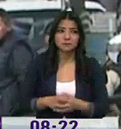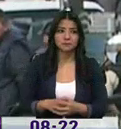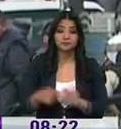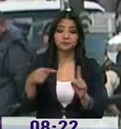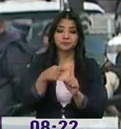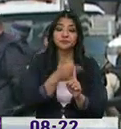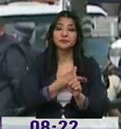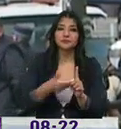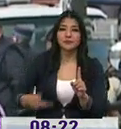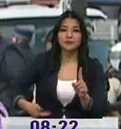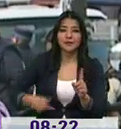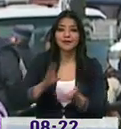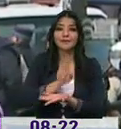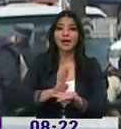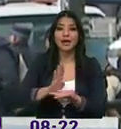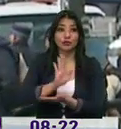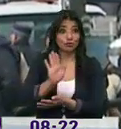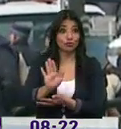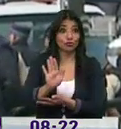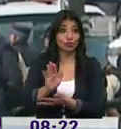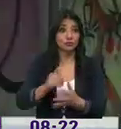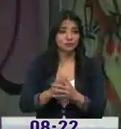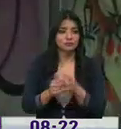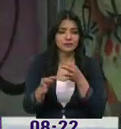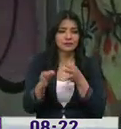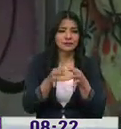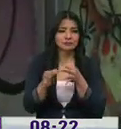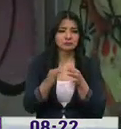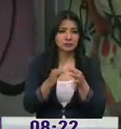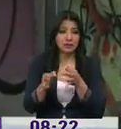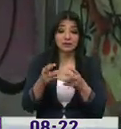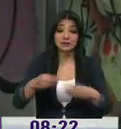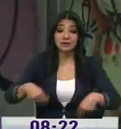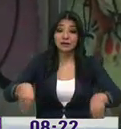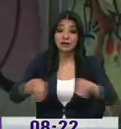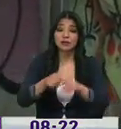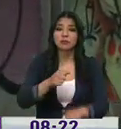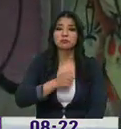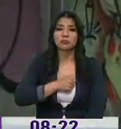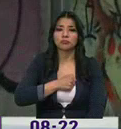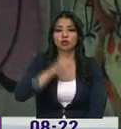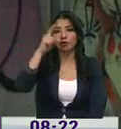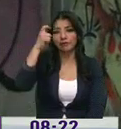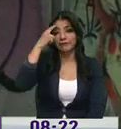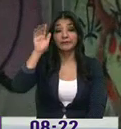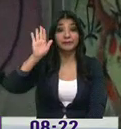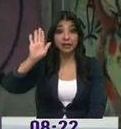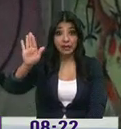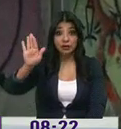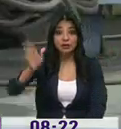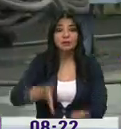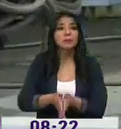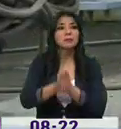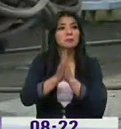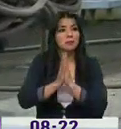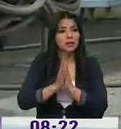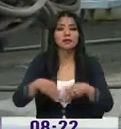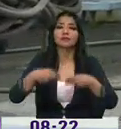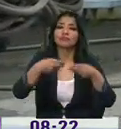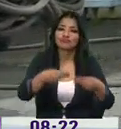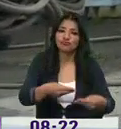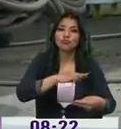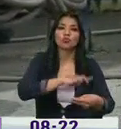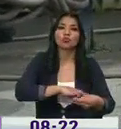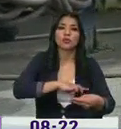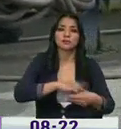este barrio, Washington Viteri, explicó que dado que el terreno pertenece al gobierno nacional, habían pedido que se lo ceda al municipio